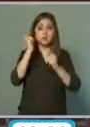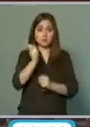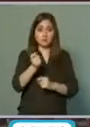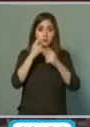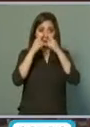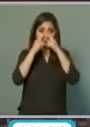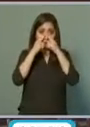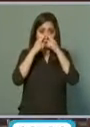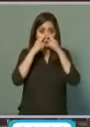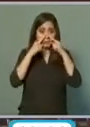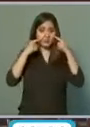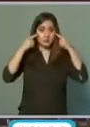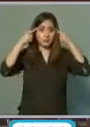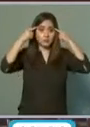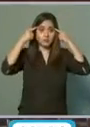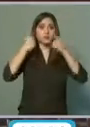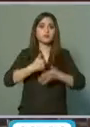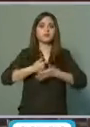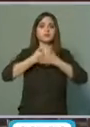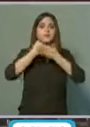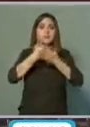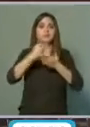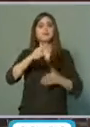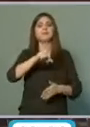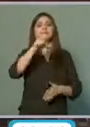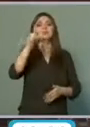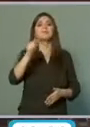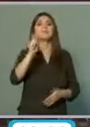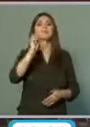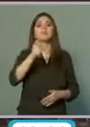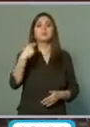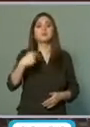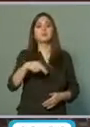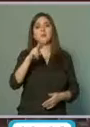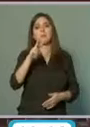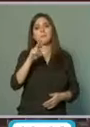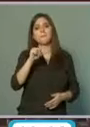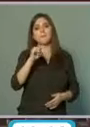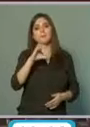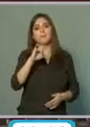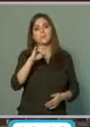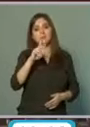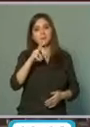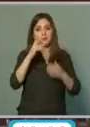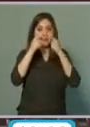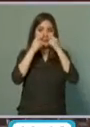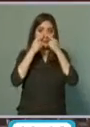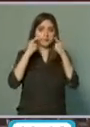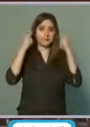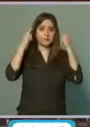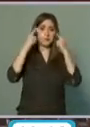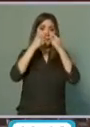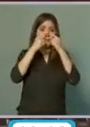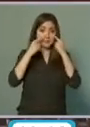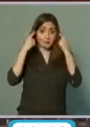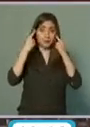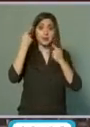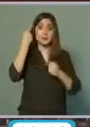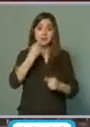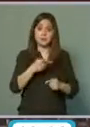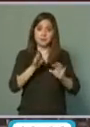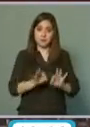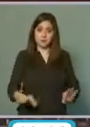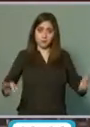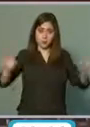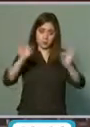drenar. Ok. Y aquí nosotros profesionalmente le llamamos vaciar. Ok. ¿Ok? Pero importante los